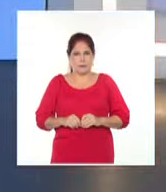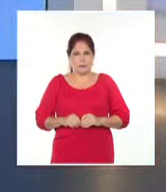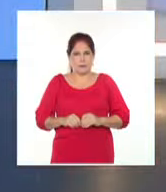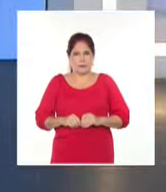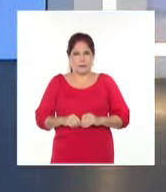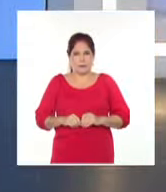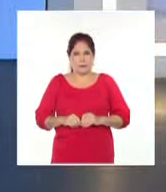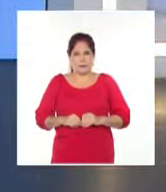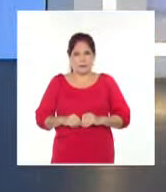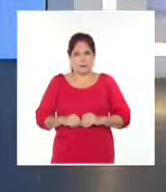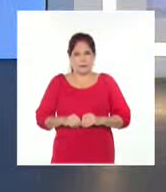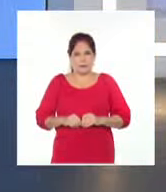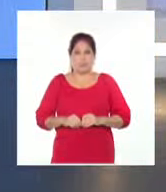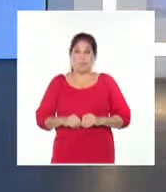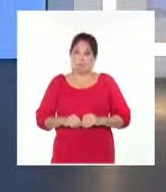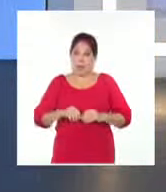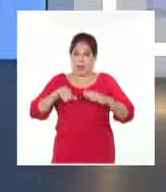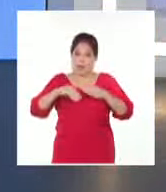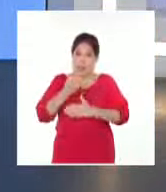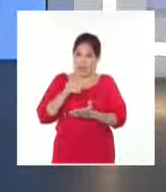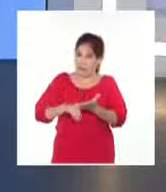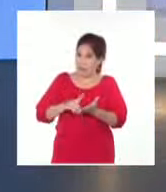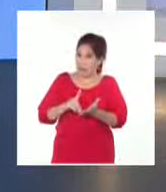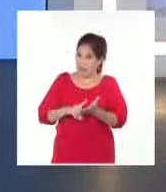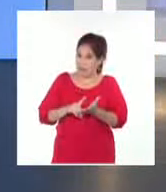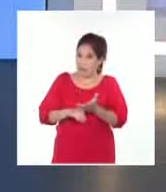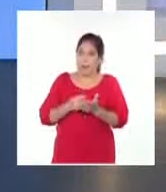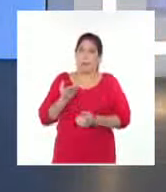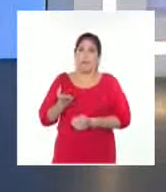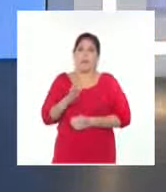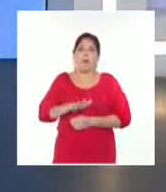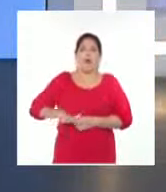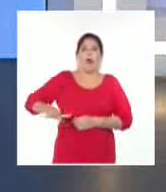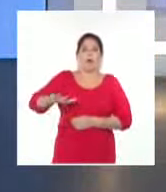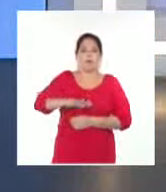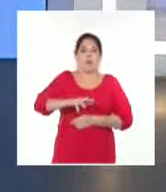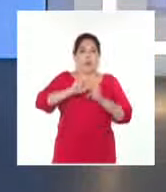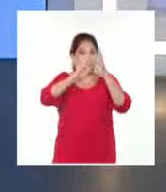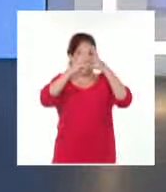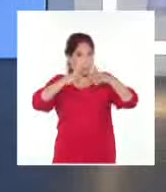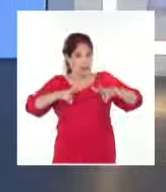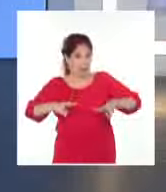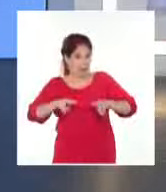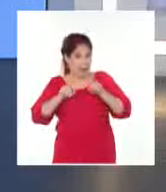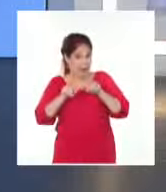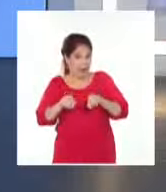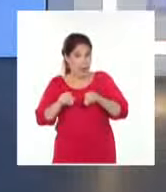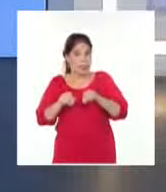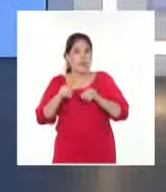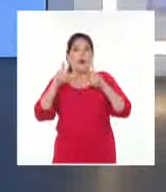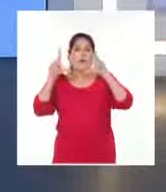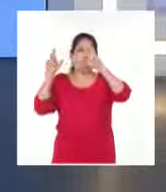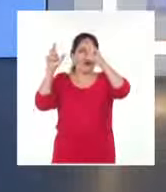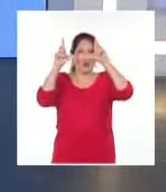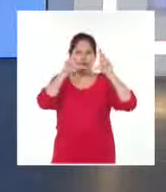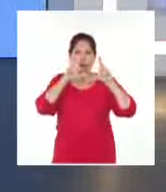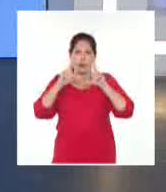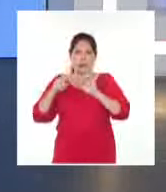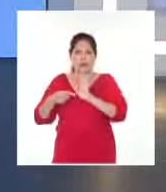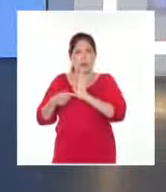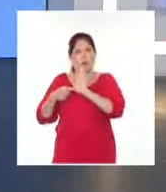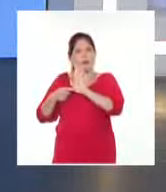Y en ocasión del Día de los Padres pedimos a nuestros seguidores en las redes sociales, nos enviaran fotos que mostraran los